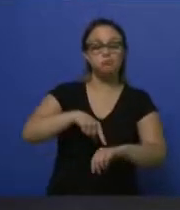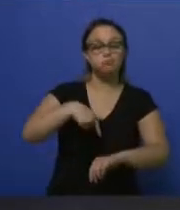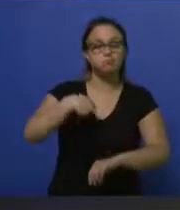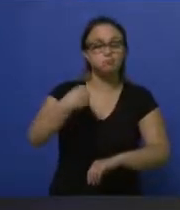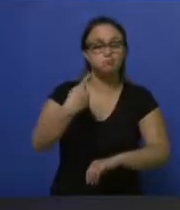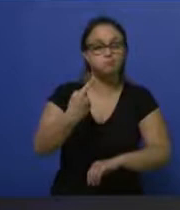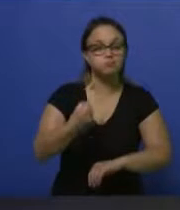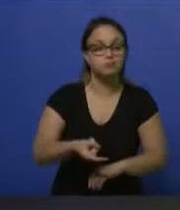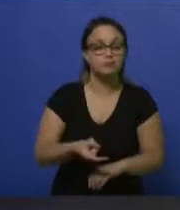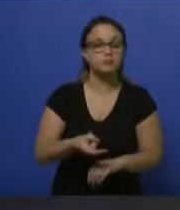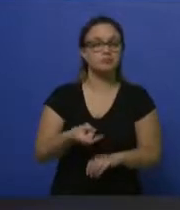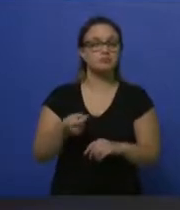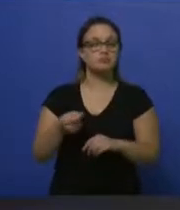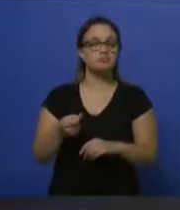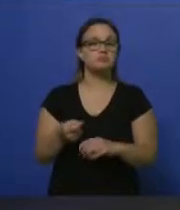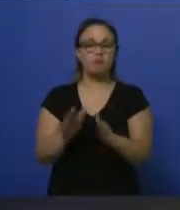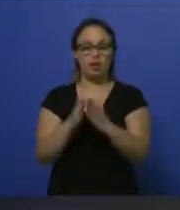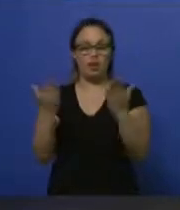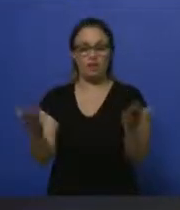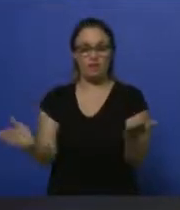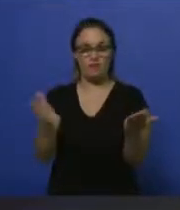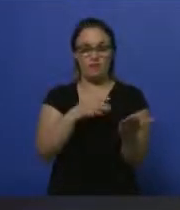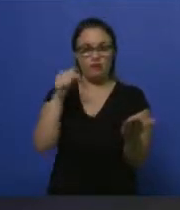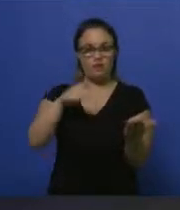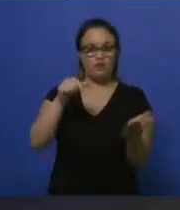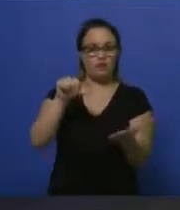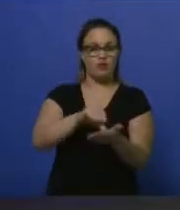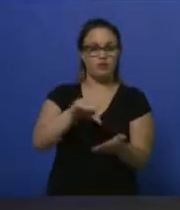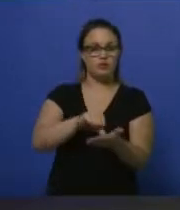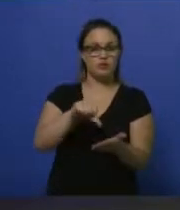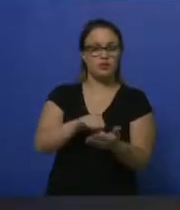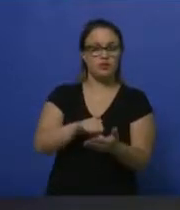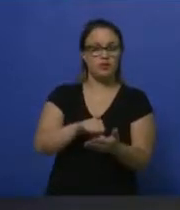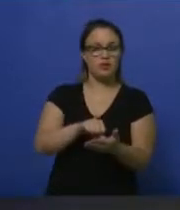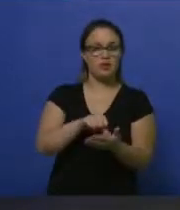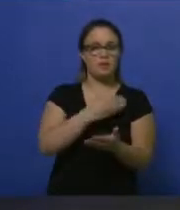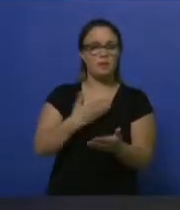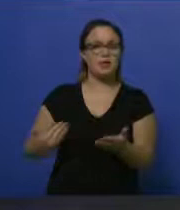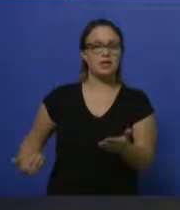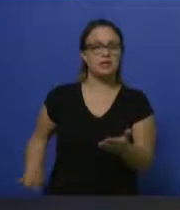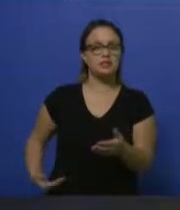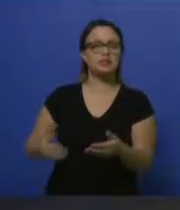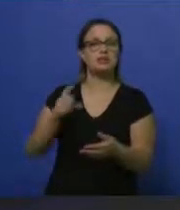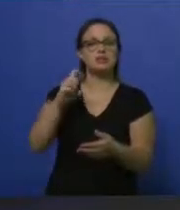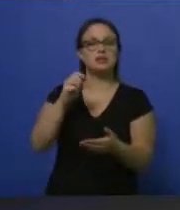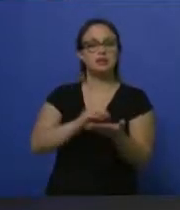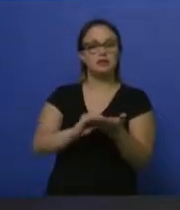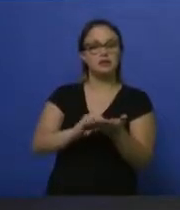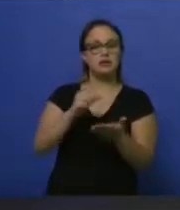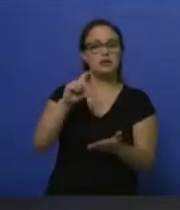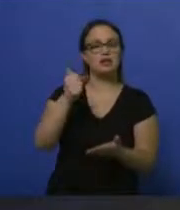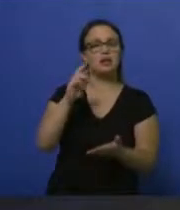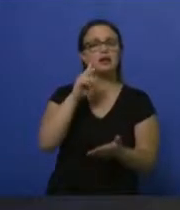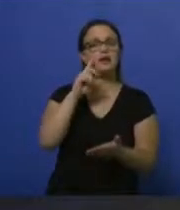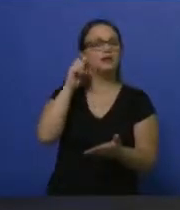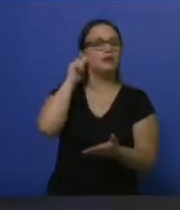en dos publicaciones que hicieron los dos diarios de la ciudad, el presidente del Consejo Deliberante, el contador José Carignano, planteó